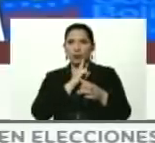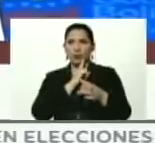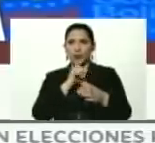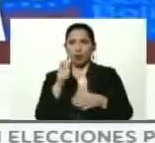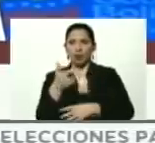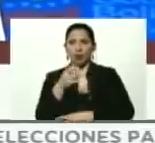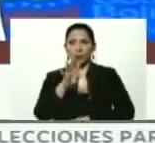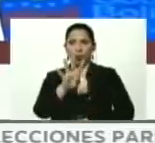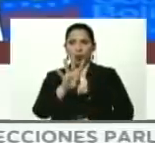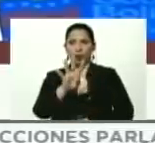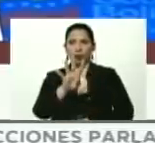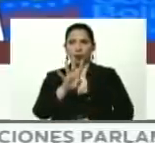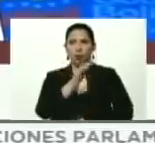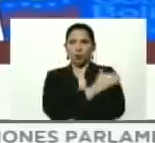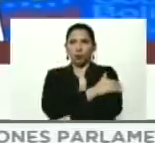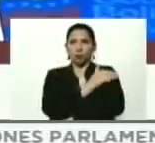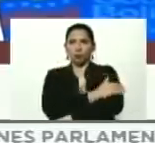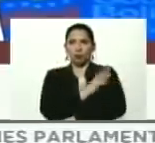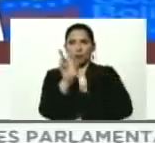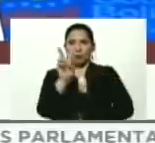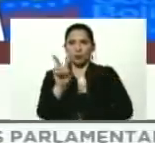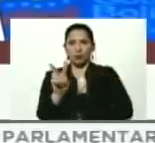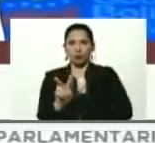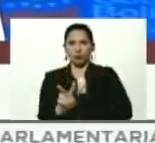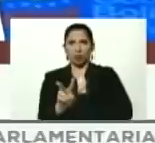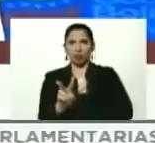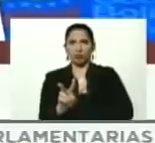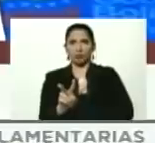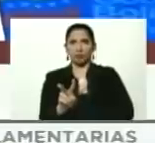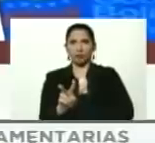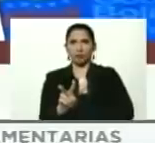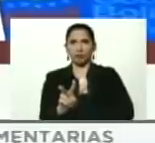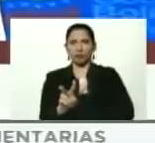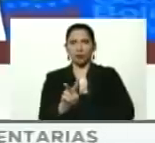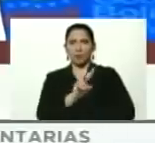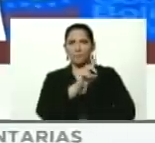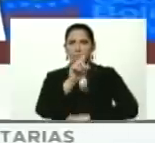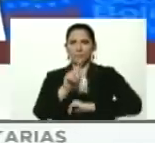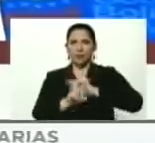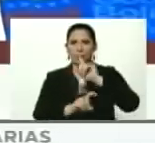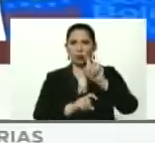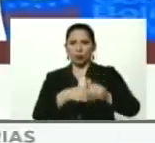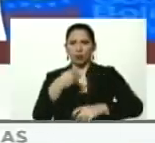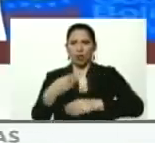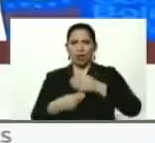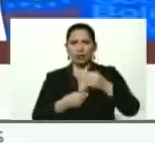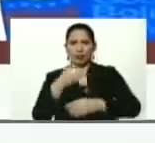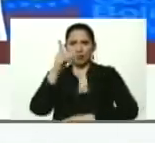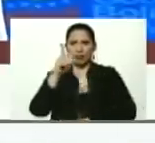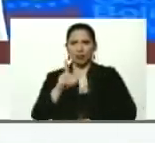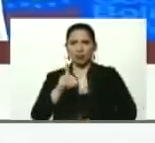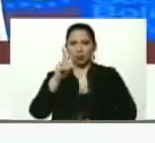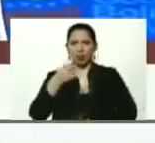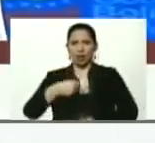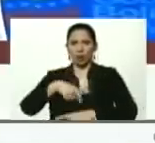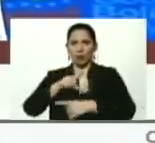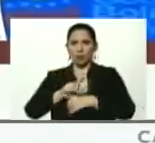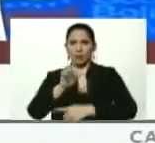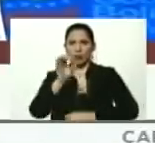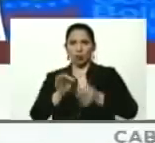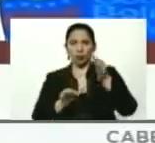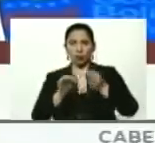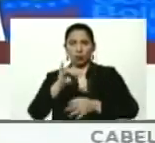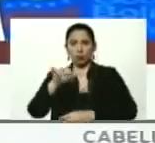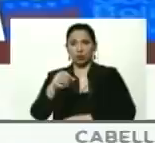G4 de la oposición venezolana. Es una pregunta que hace el diputado de Primero Justicia,